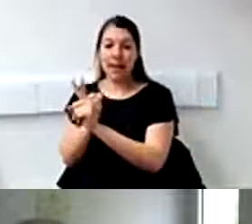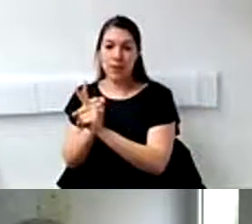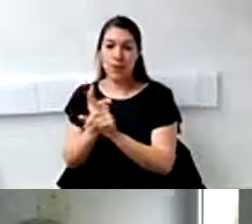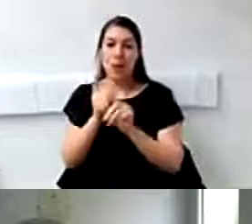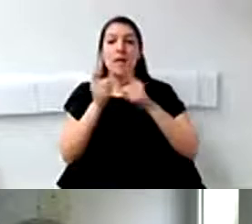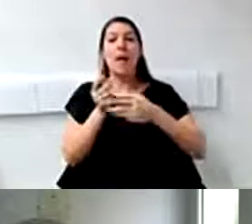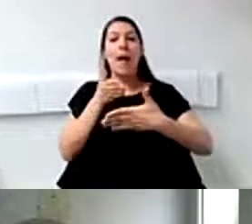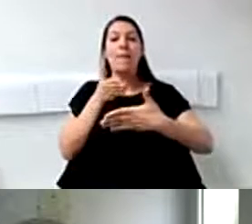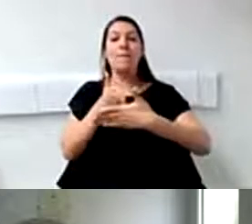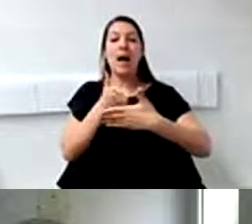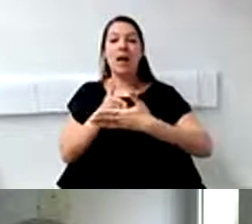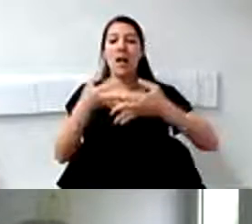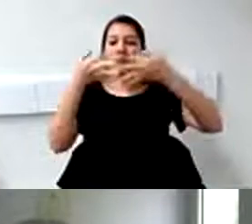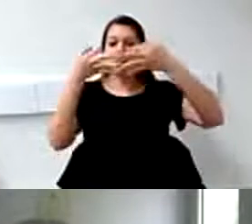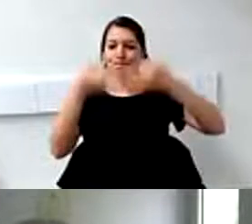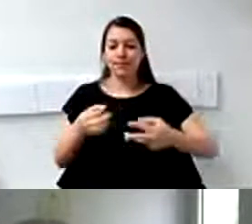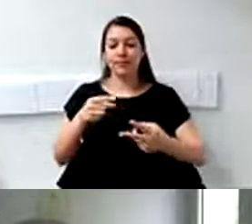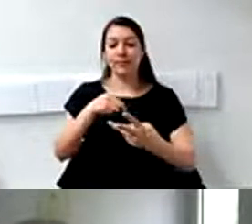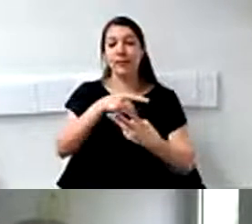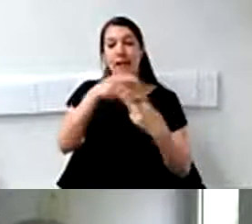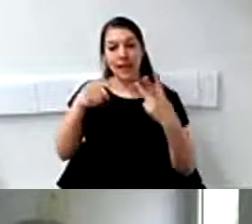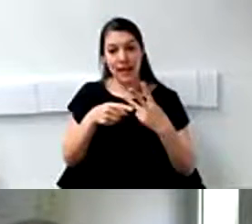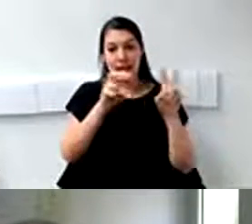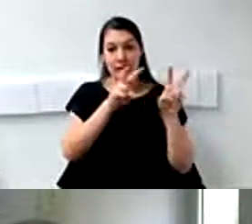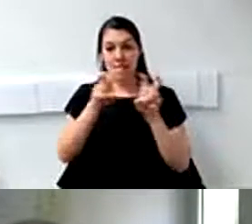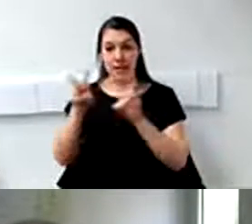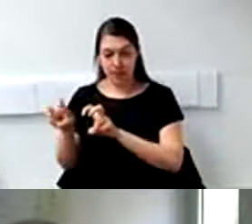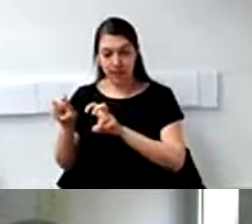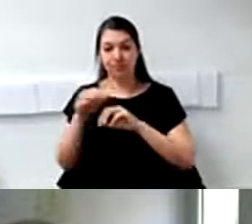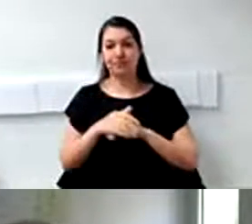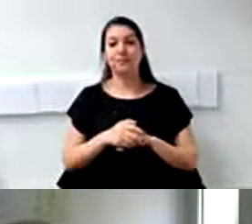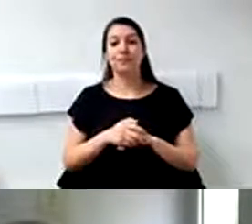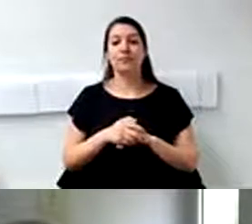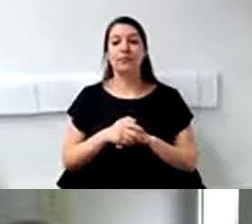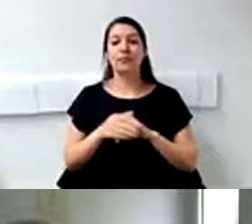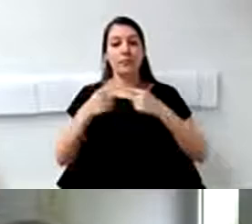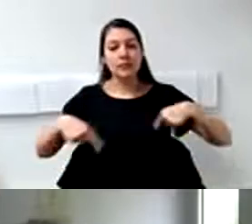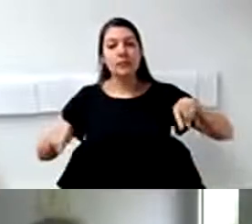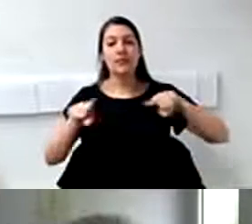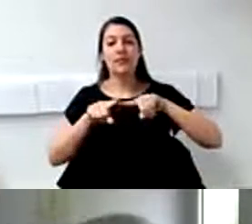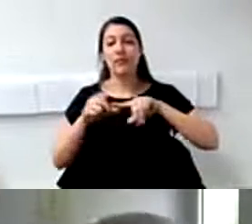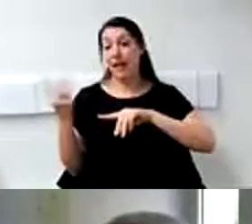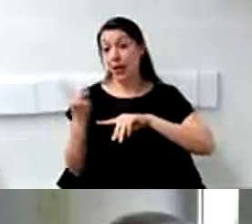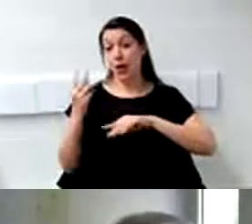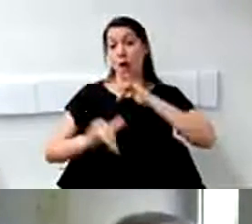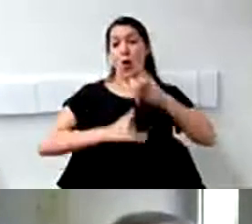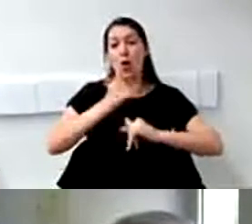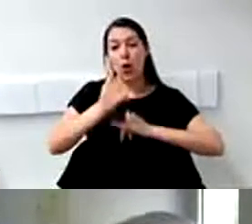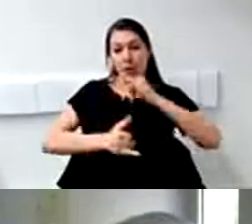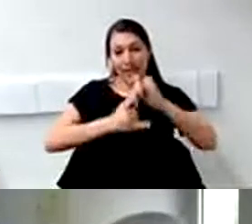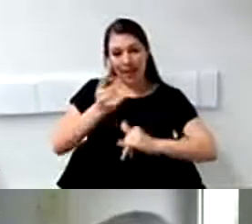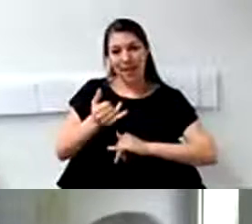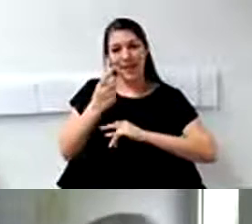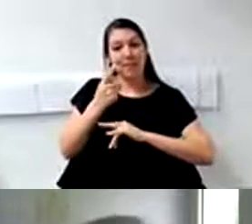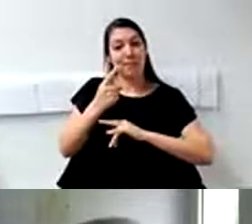un poco nos van a concentrar un poquito en esto de poder, como vieron que el día de ayer estuvimos